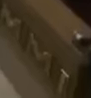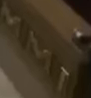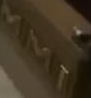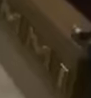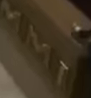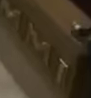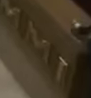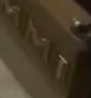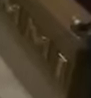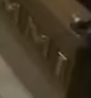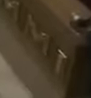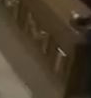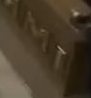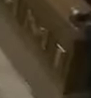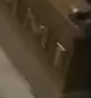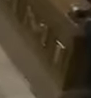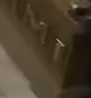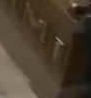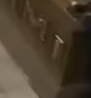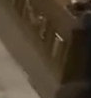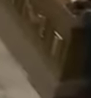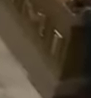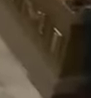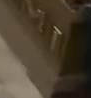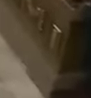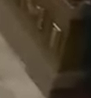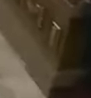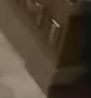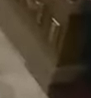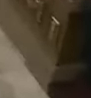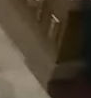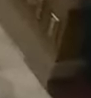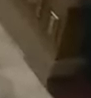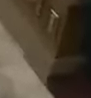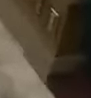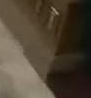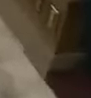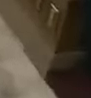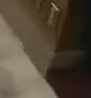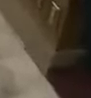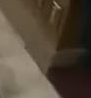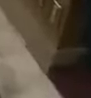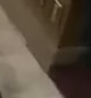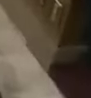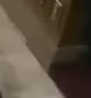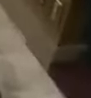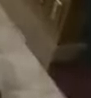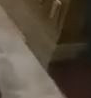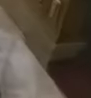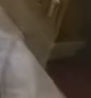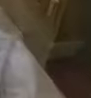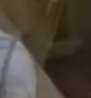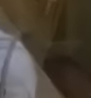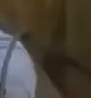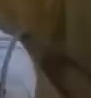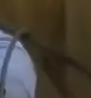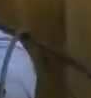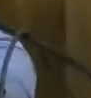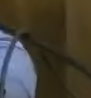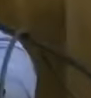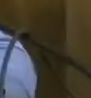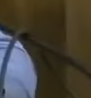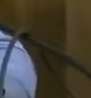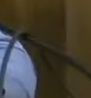cual presentó de forma voluntaria, libre de coacción y apremio, la renuncia al cargo como diputado por el Estado Trujillo. El primer